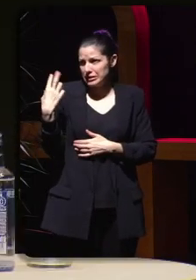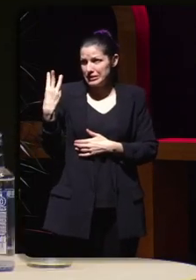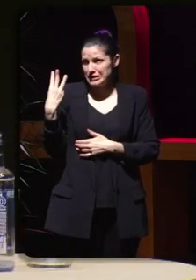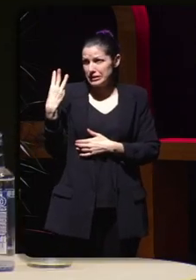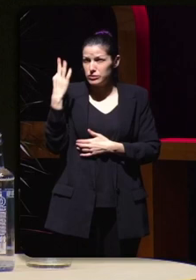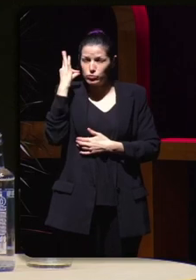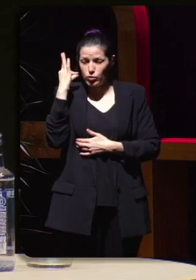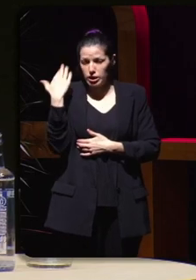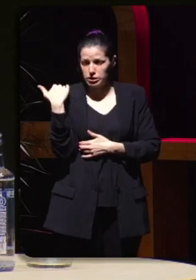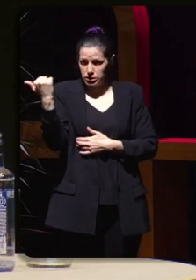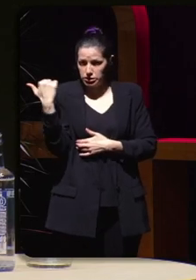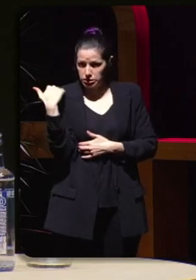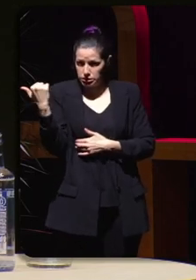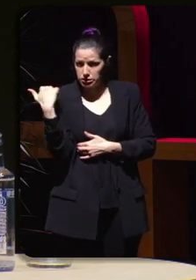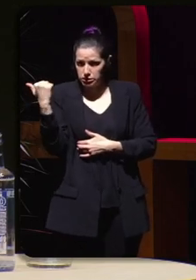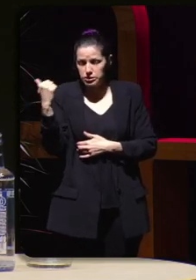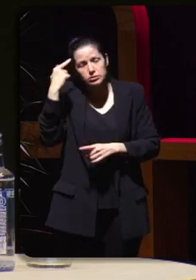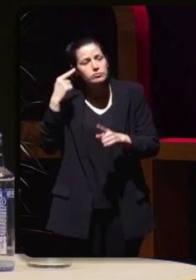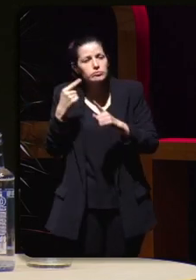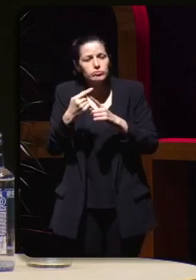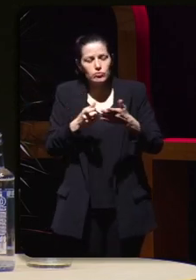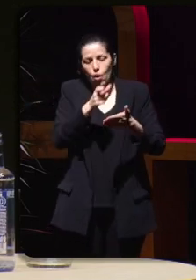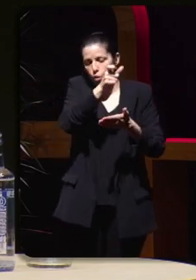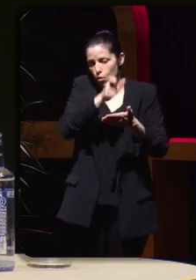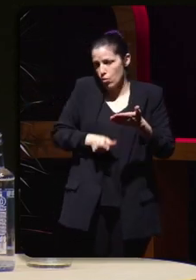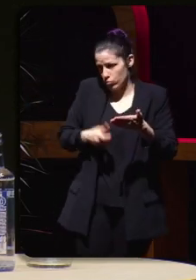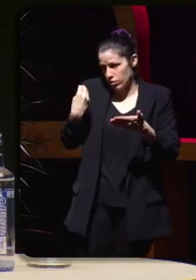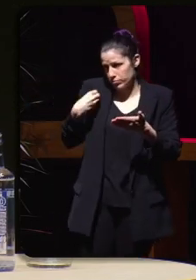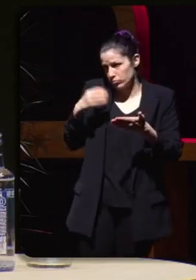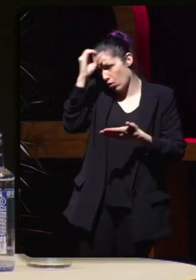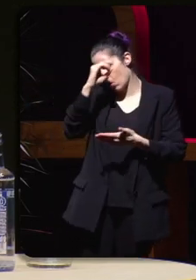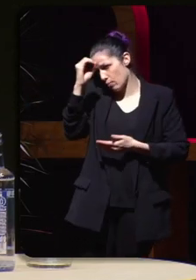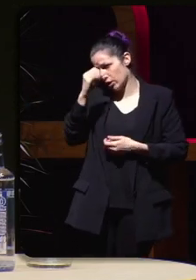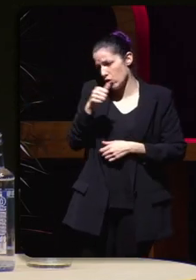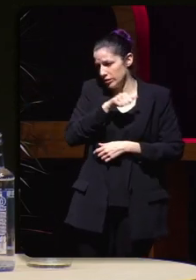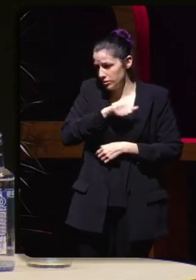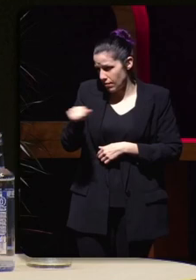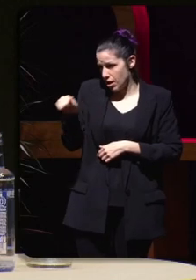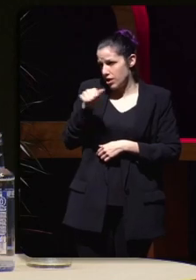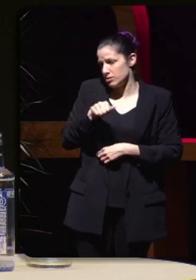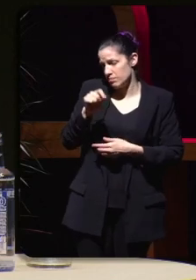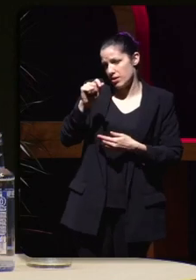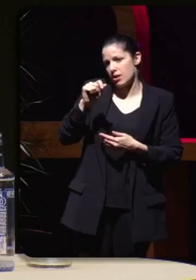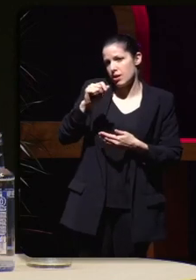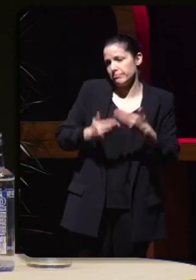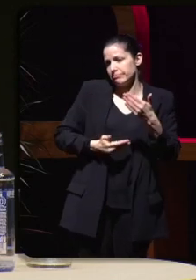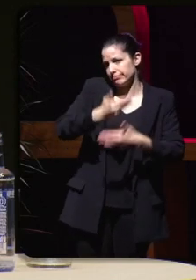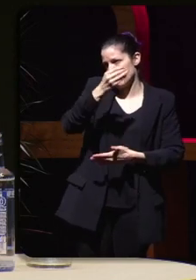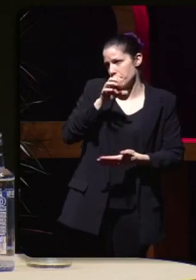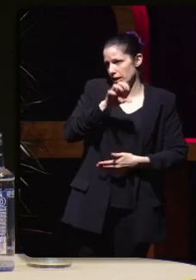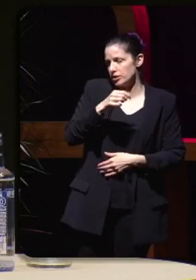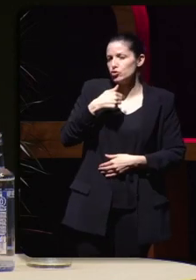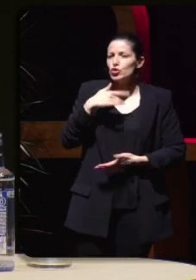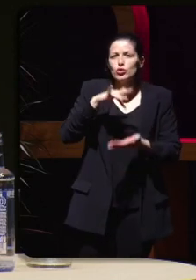mujeres para la opinión que firmamos semanalmente en el país vamos que yo hago los martes